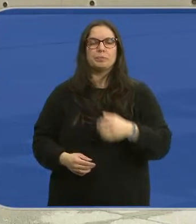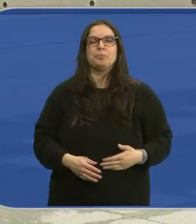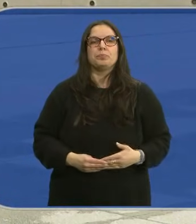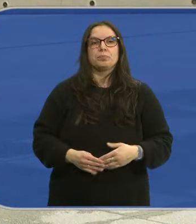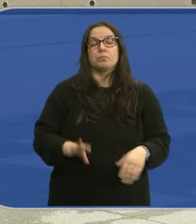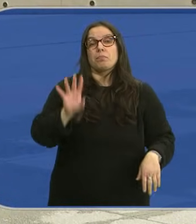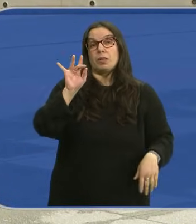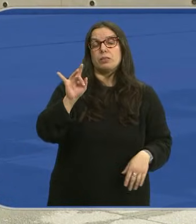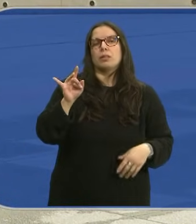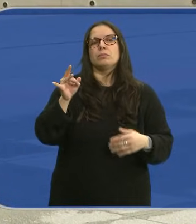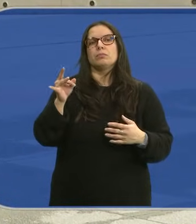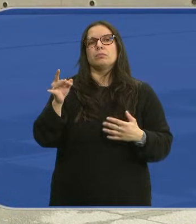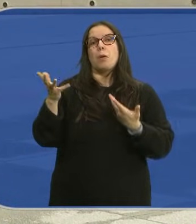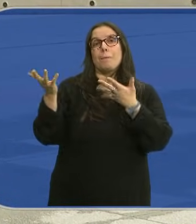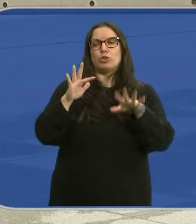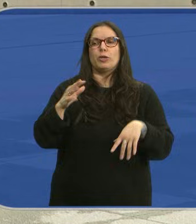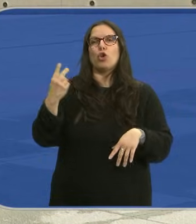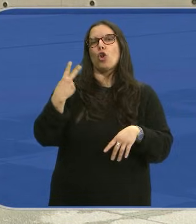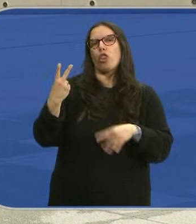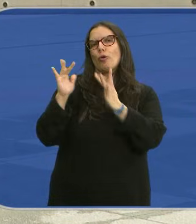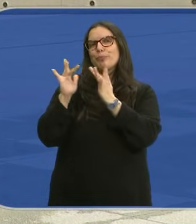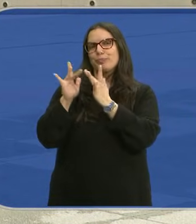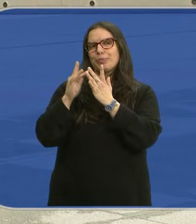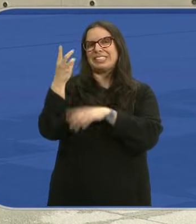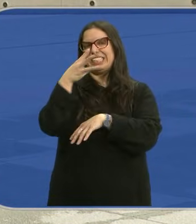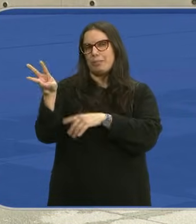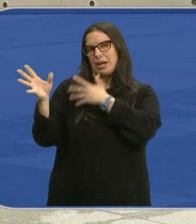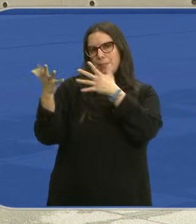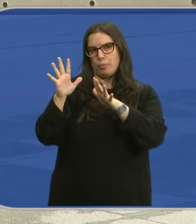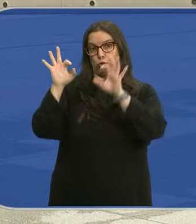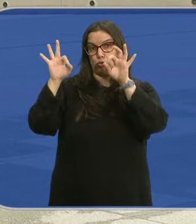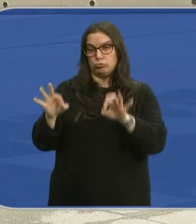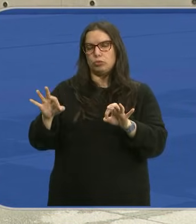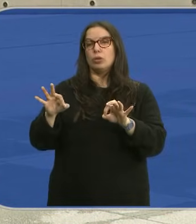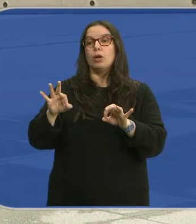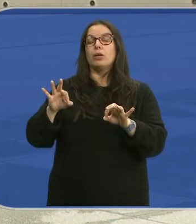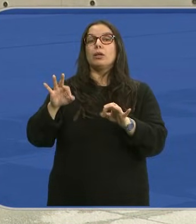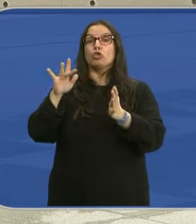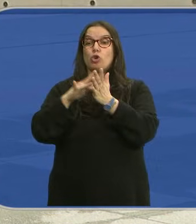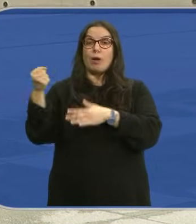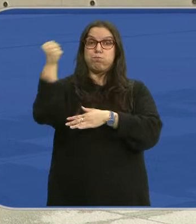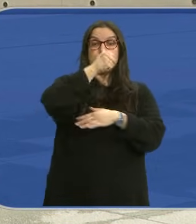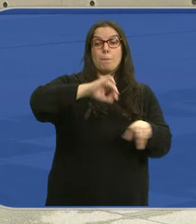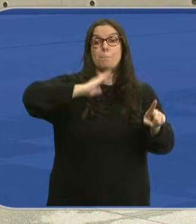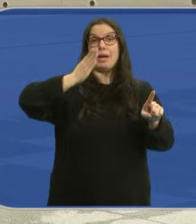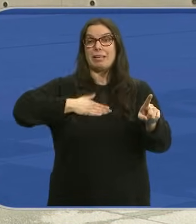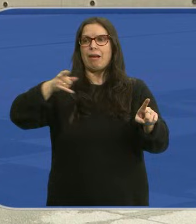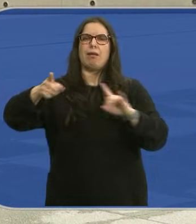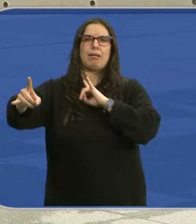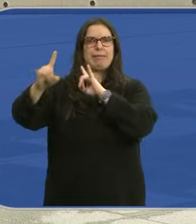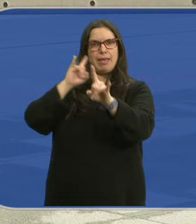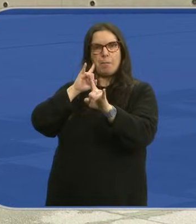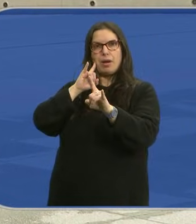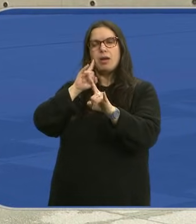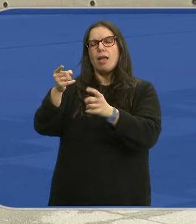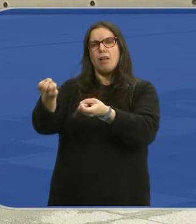Sí, llevaba unas 3 semanas conociendo a esa chica cuando ocurrieron los hechos. Al día siguiente la llamó y quedó con ella antes de ir a comisaría